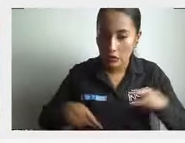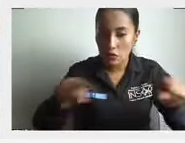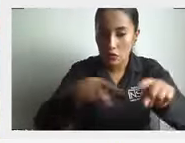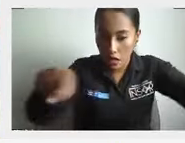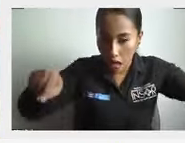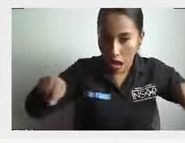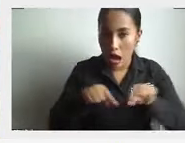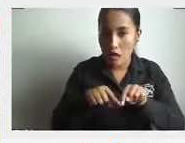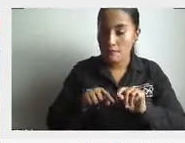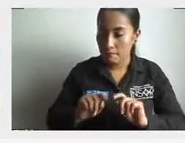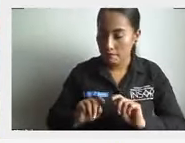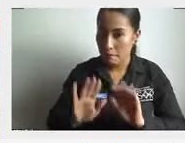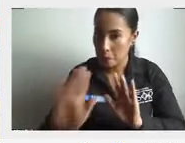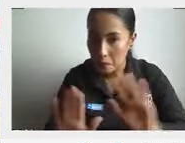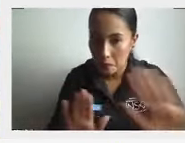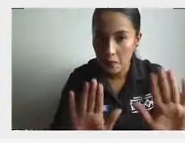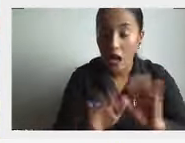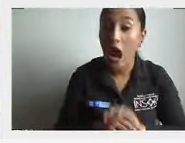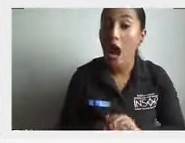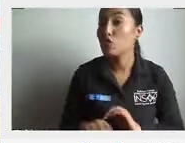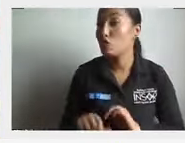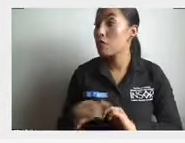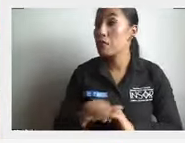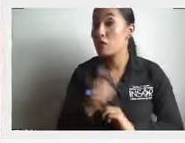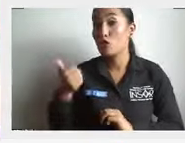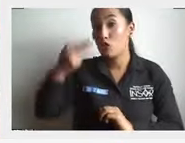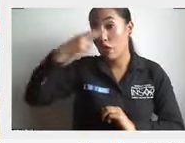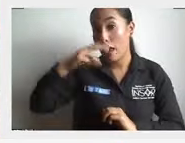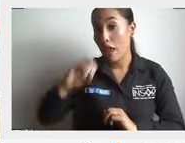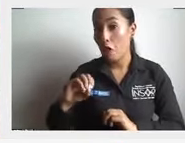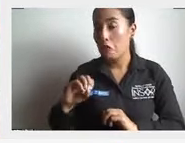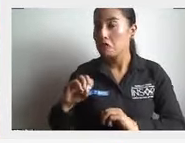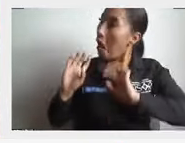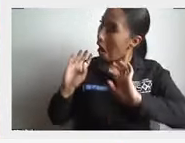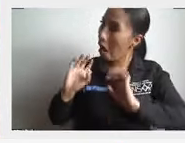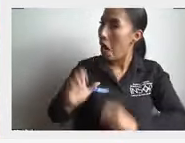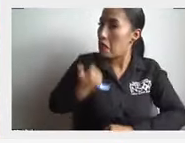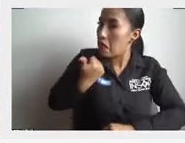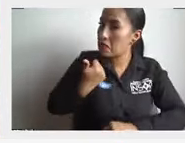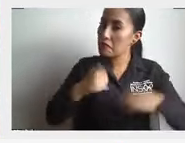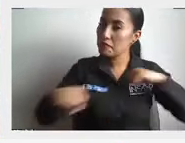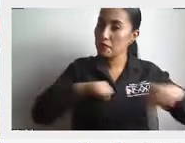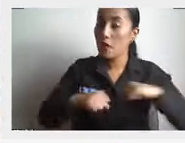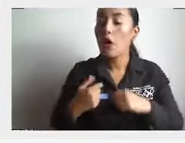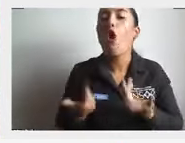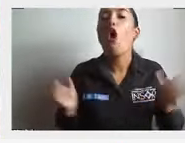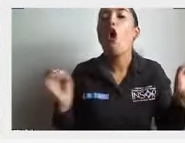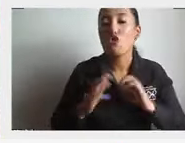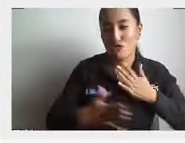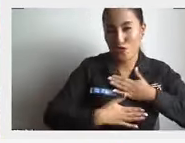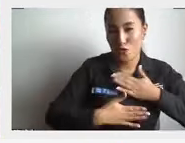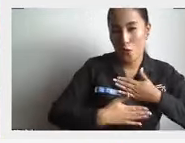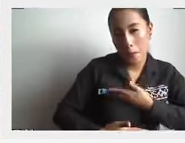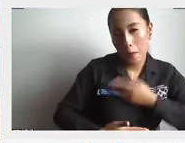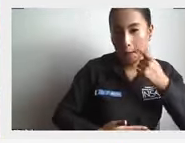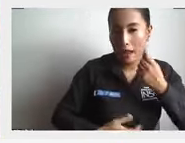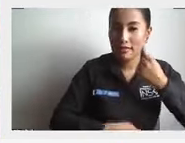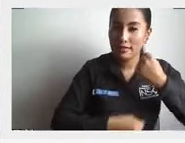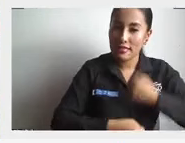otros hijos, también permite que nosotros que estamos también trabajando, teletrabajando, podamos tener un espacio